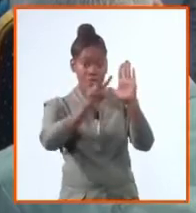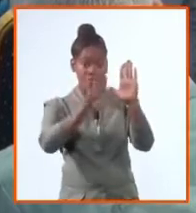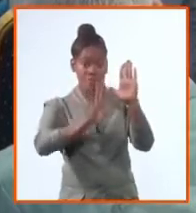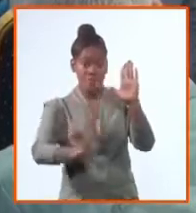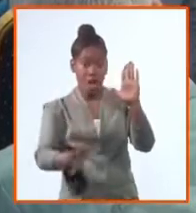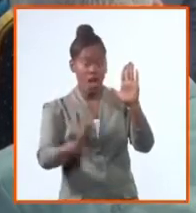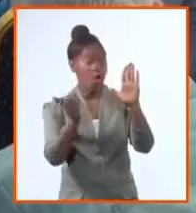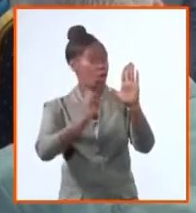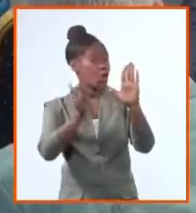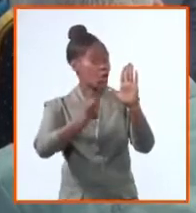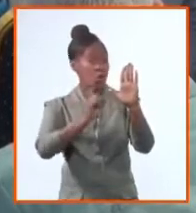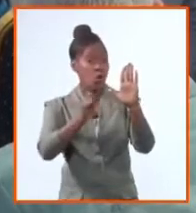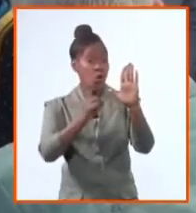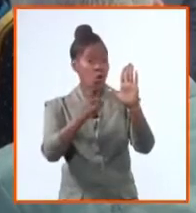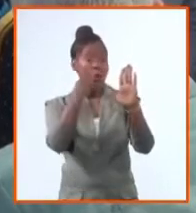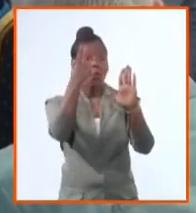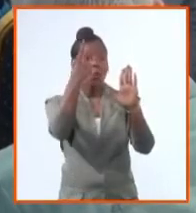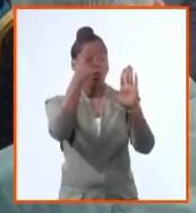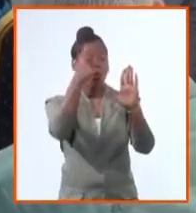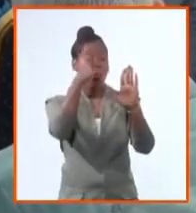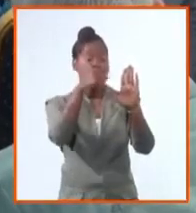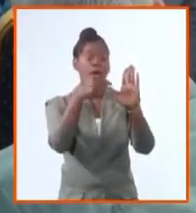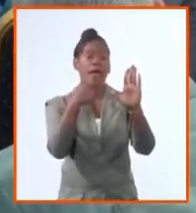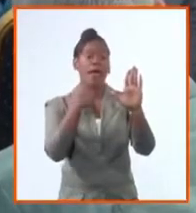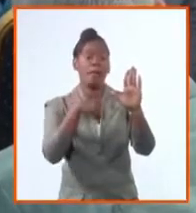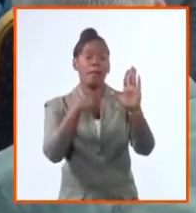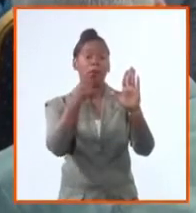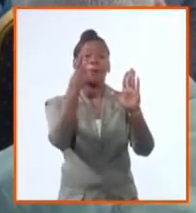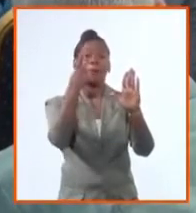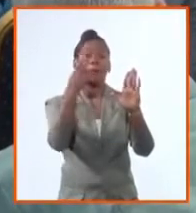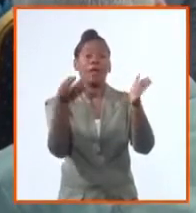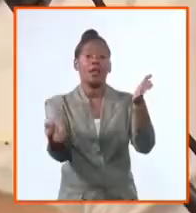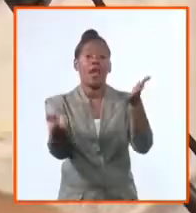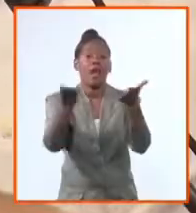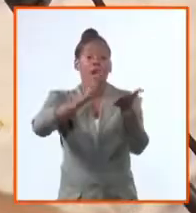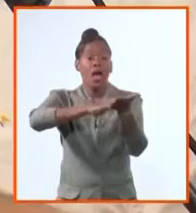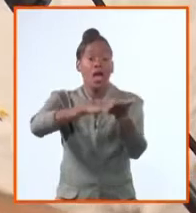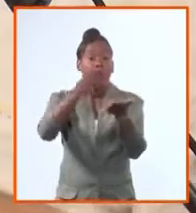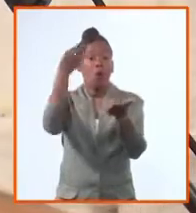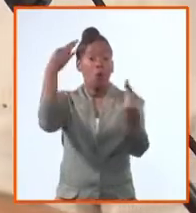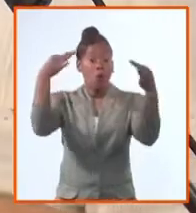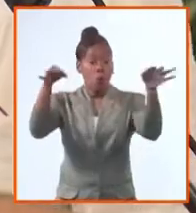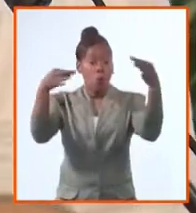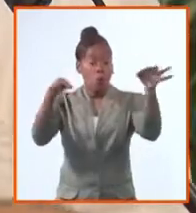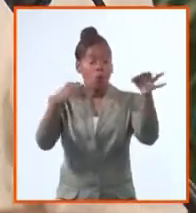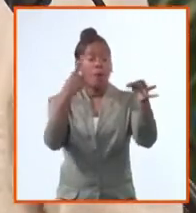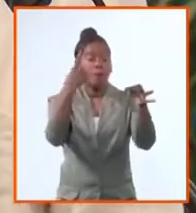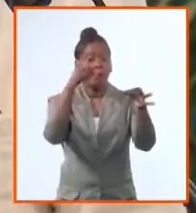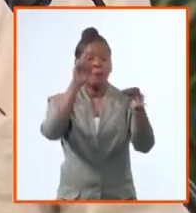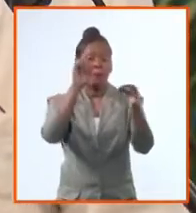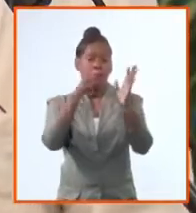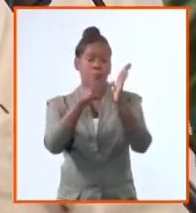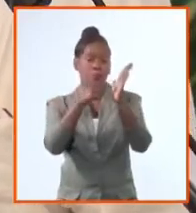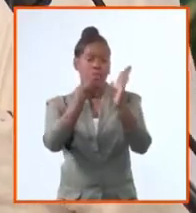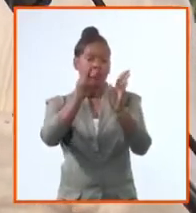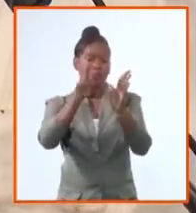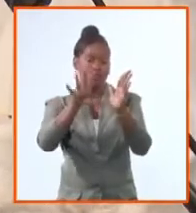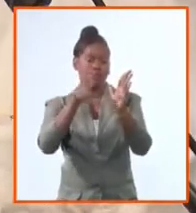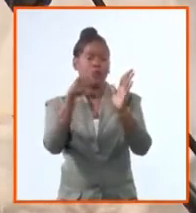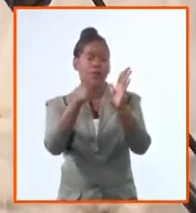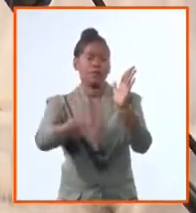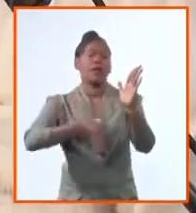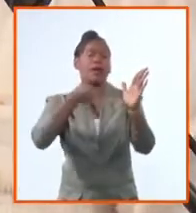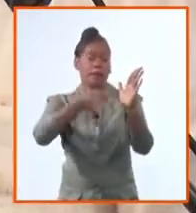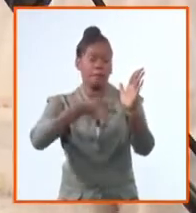porque contiene lo que podemos hacer ahora, es decir, lo que más evidentemente podemos hacer. Pero nosotros necesitamos